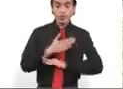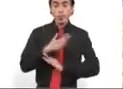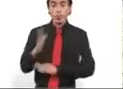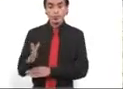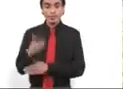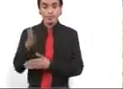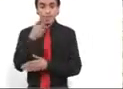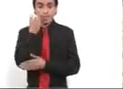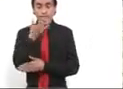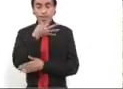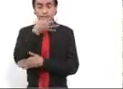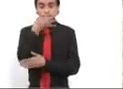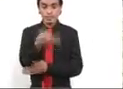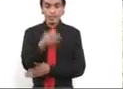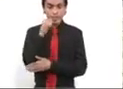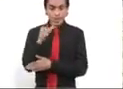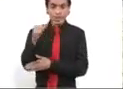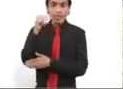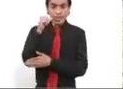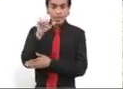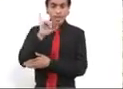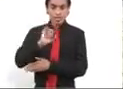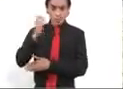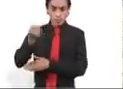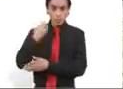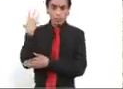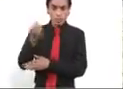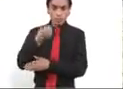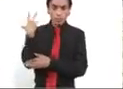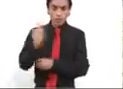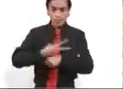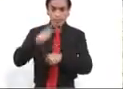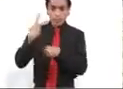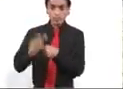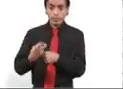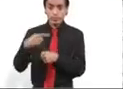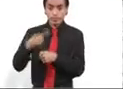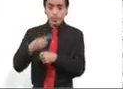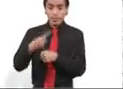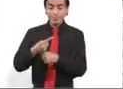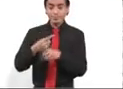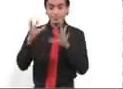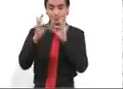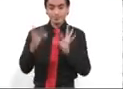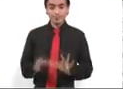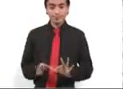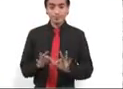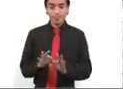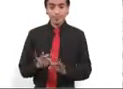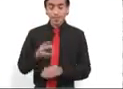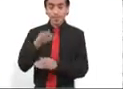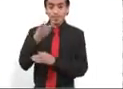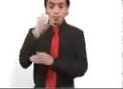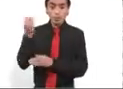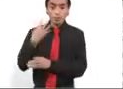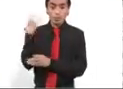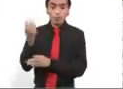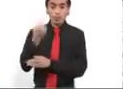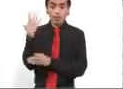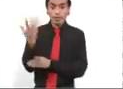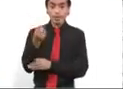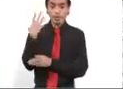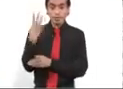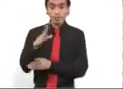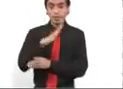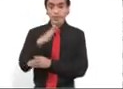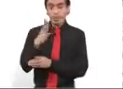pues, el día de ayer fue una conferencia que nos invitaron a dar. Es una conferencia a distancia que ellos a